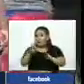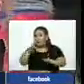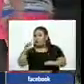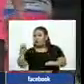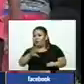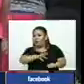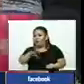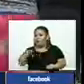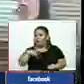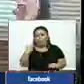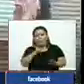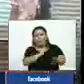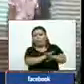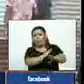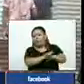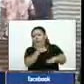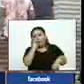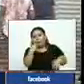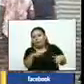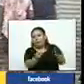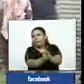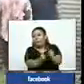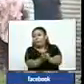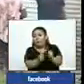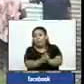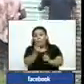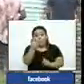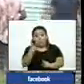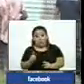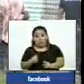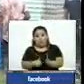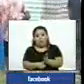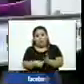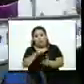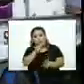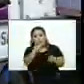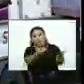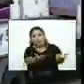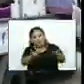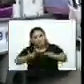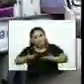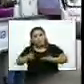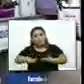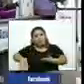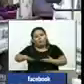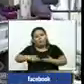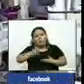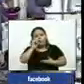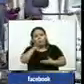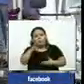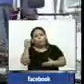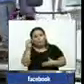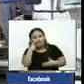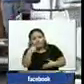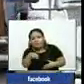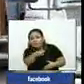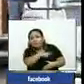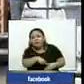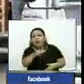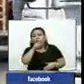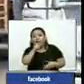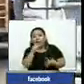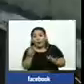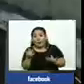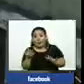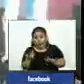cualquier tipo de percance. Bajo ese contexto, el Ejecutivo pretende albergar a la población afectada, decretando el estado de calamidad, esperando